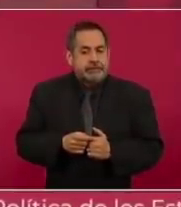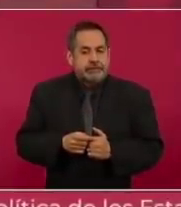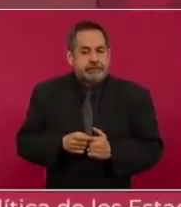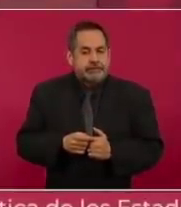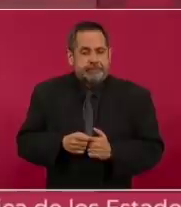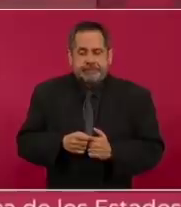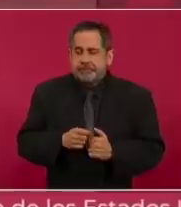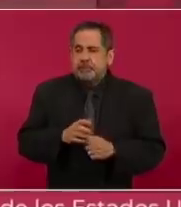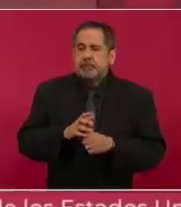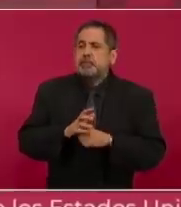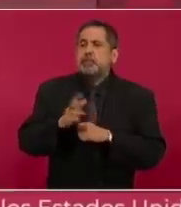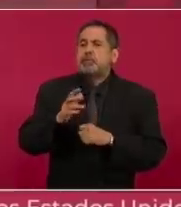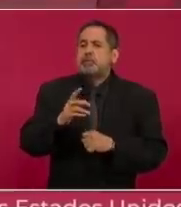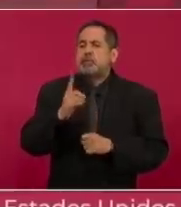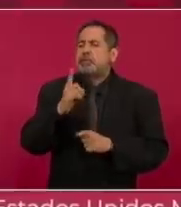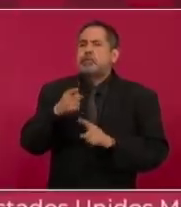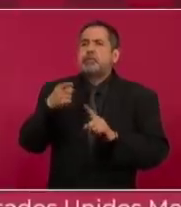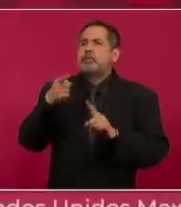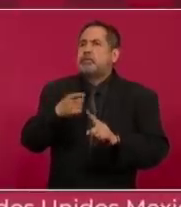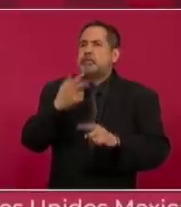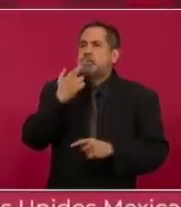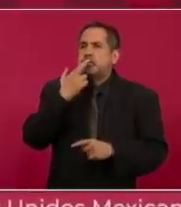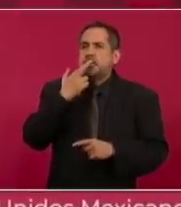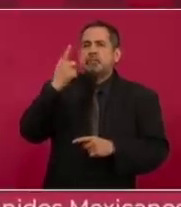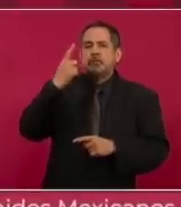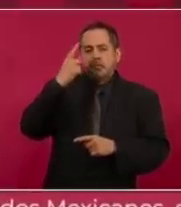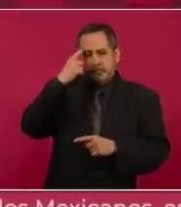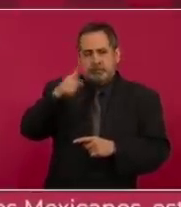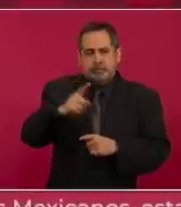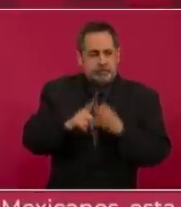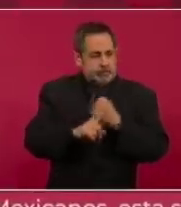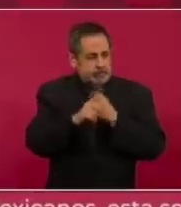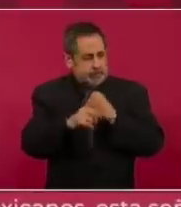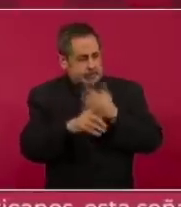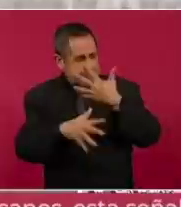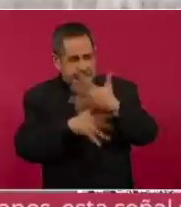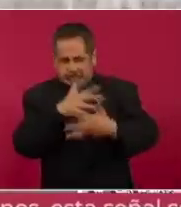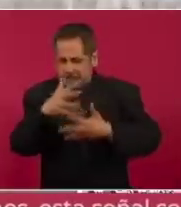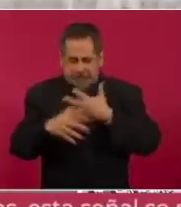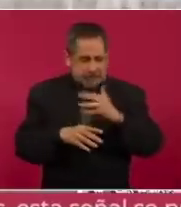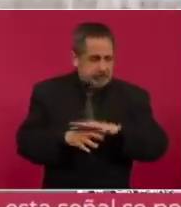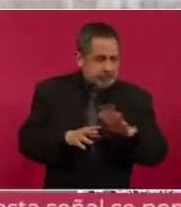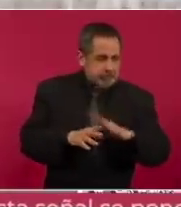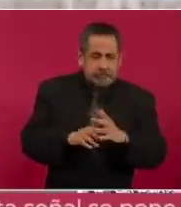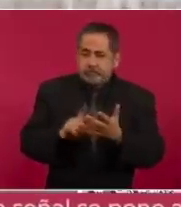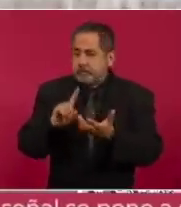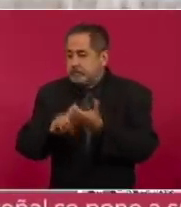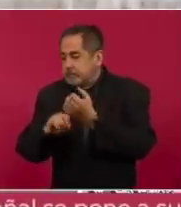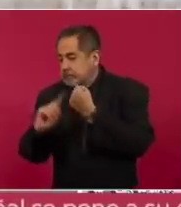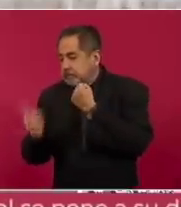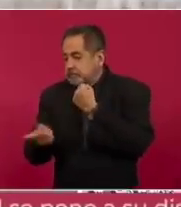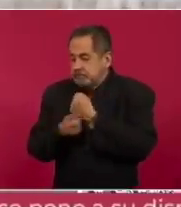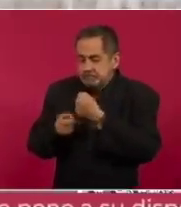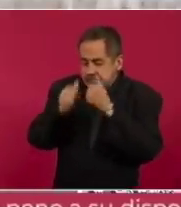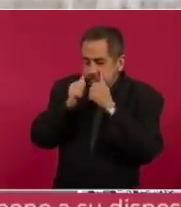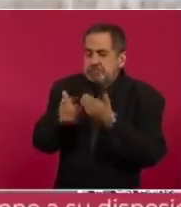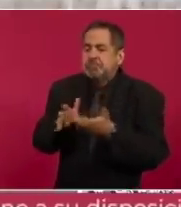la mejor forma de enfrentar el problema de la violencia es atendiendo las causas.